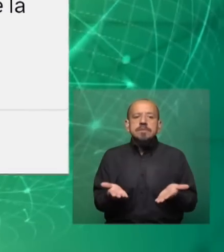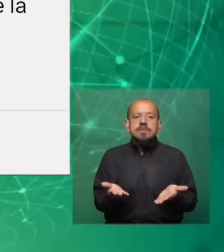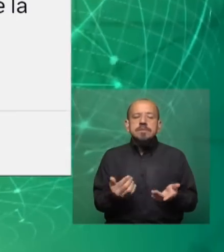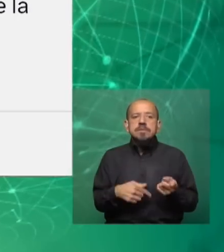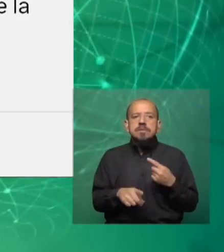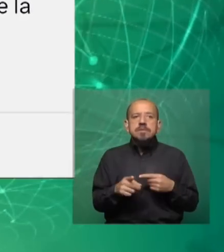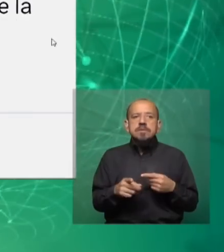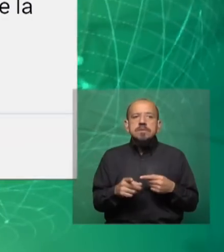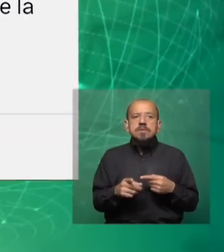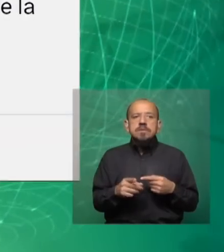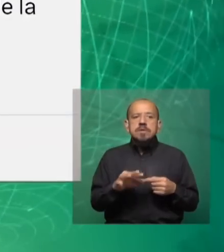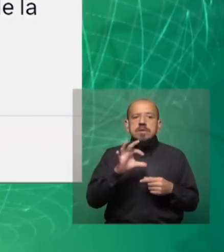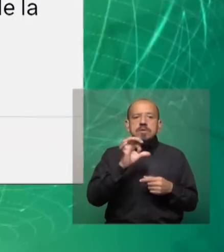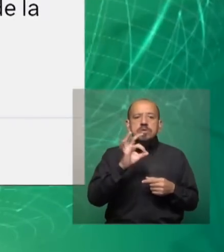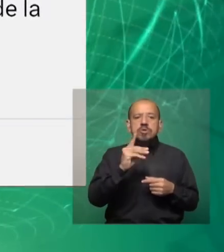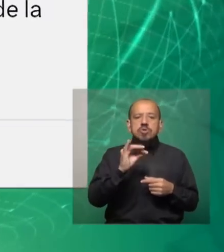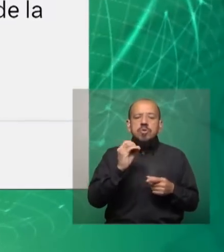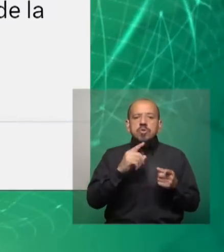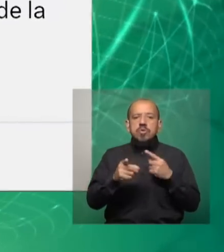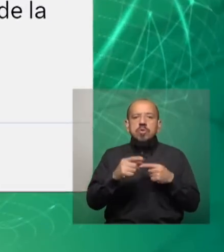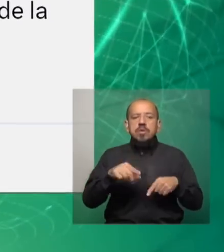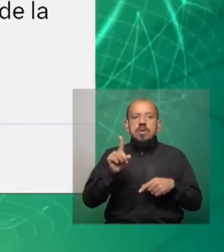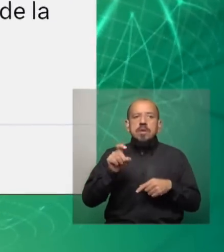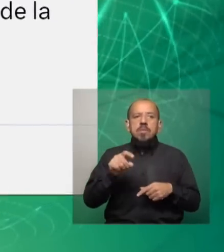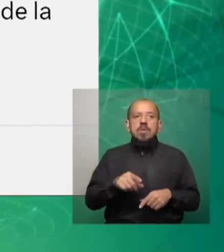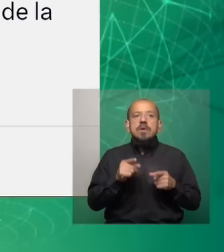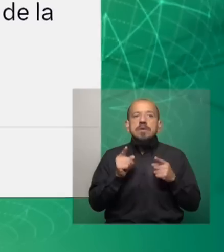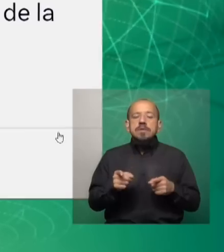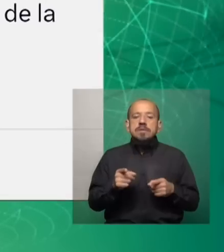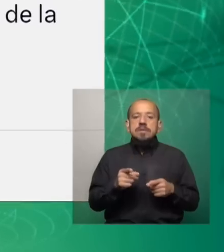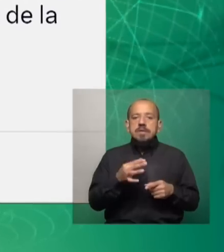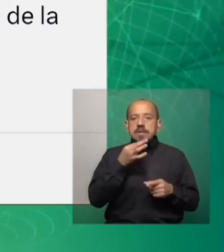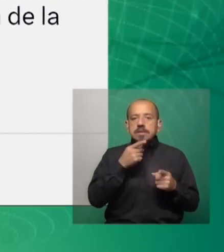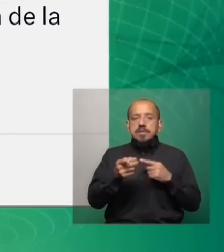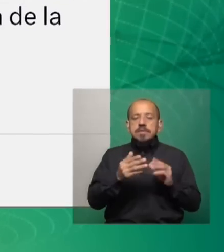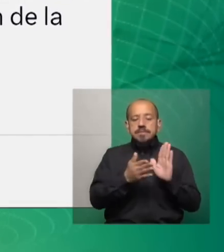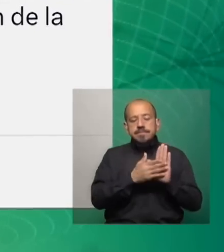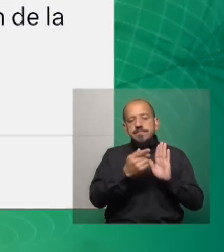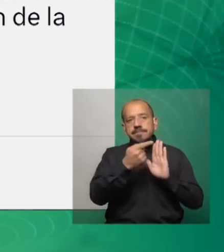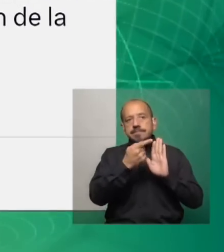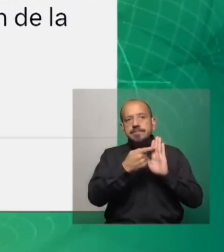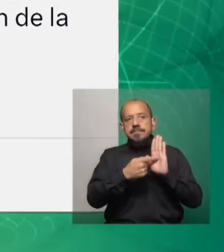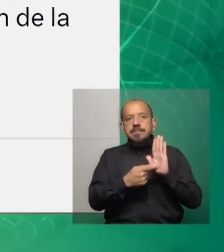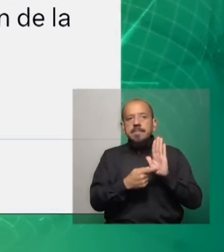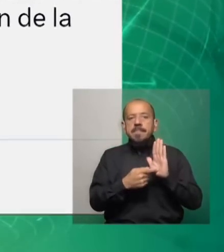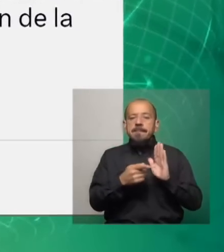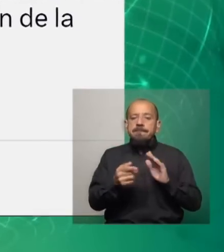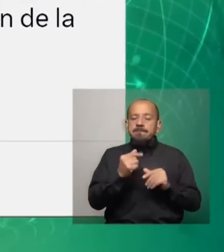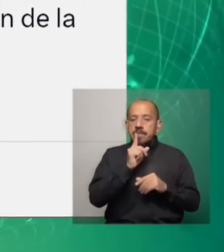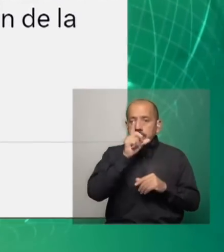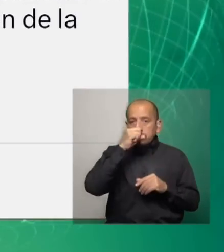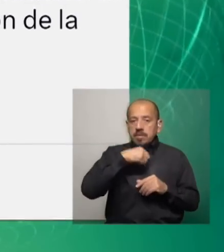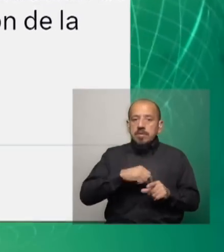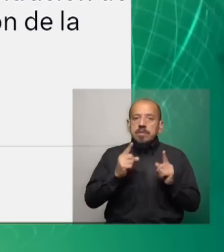en el sodio y el cloruro en el agua y justamente enumera el comunicado que las localidades además de Montevideo